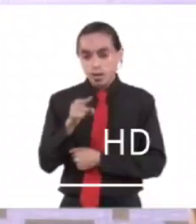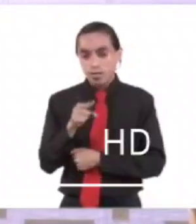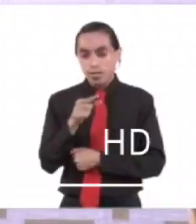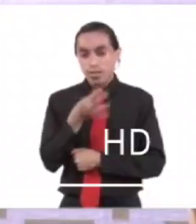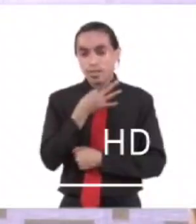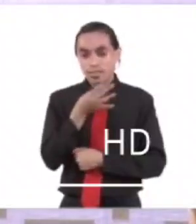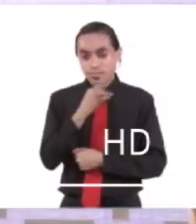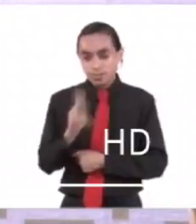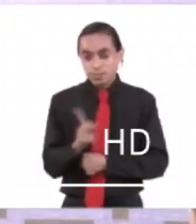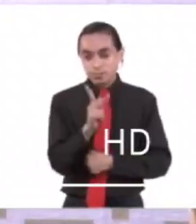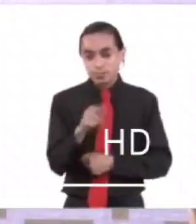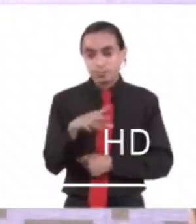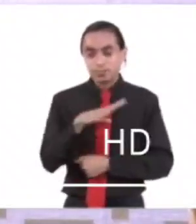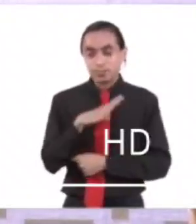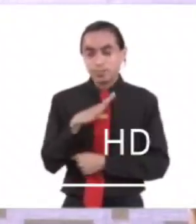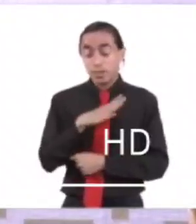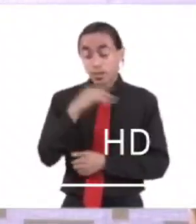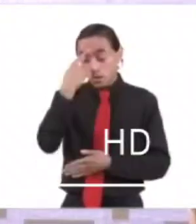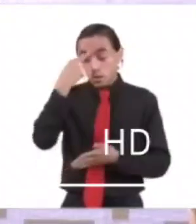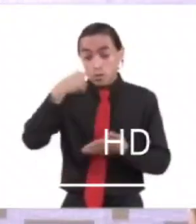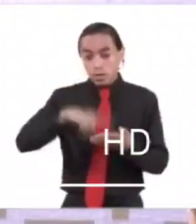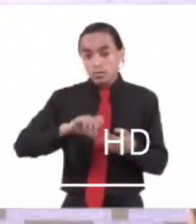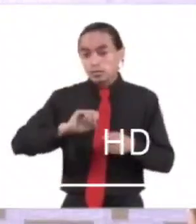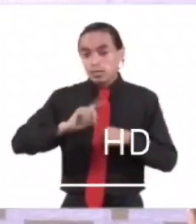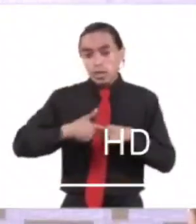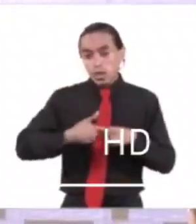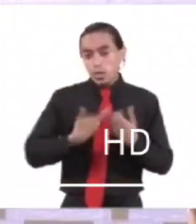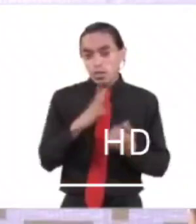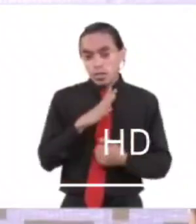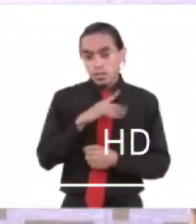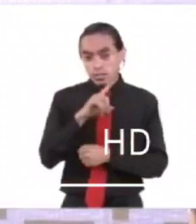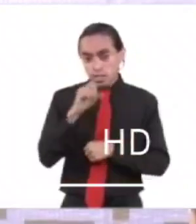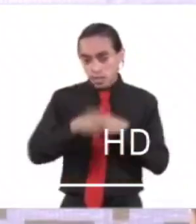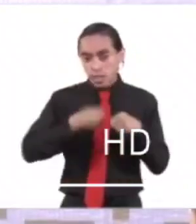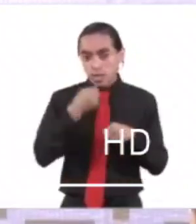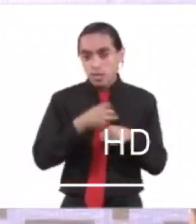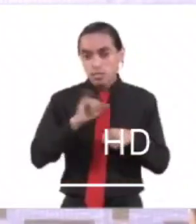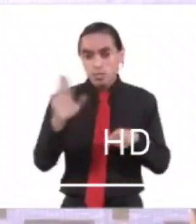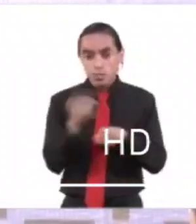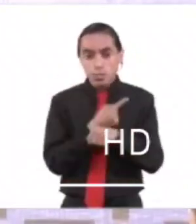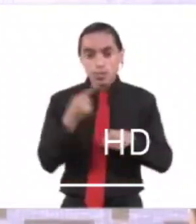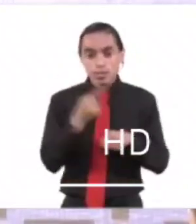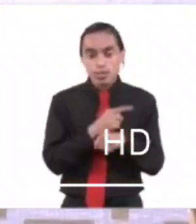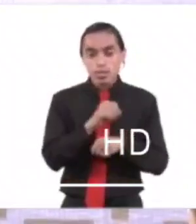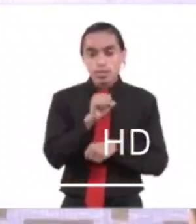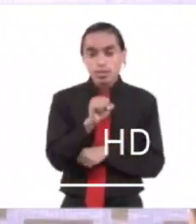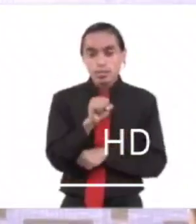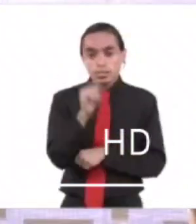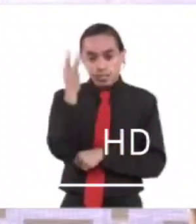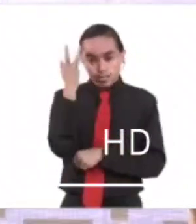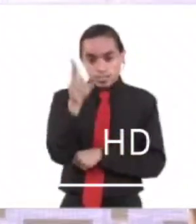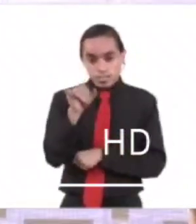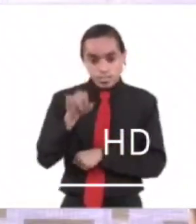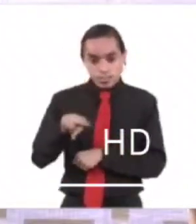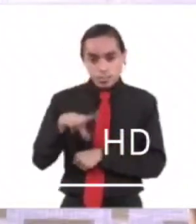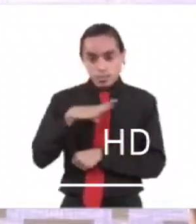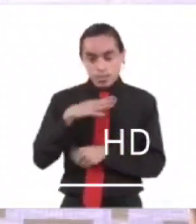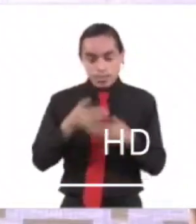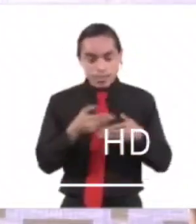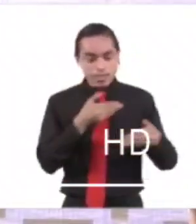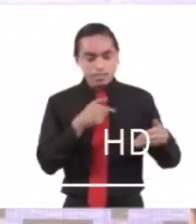pueblo, que supongo que es una fiesta centenaria, porque San Simón es anterior a Portales,